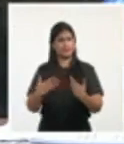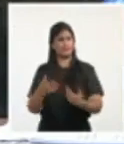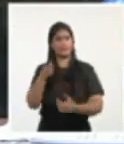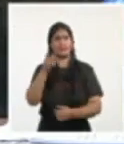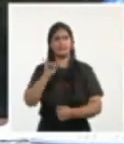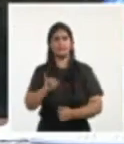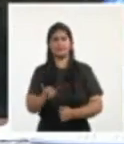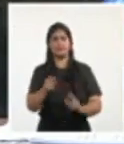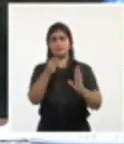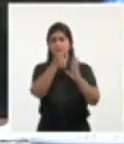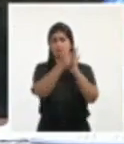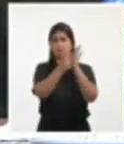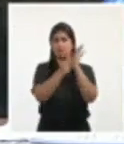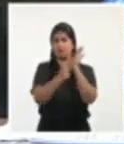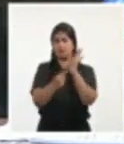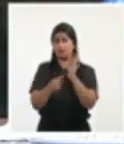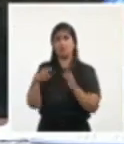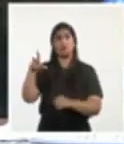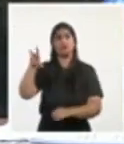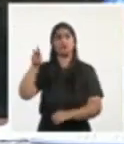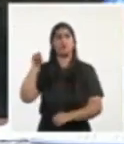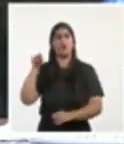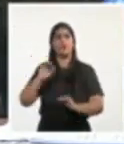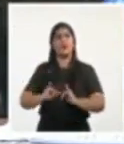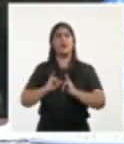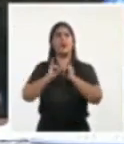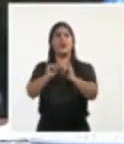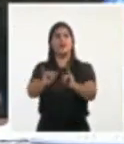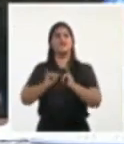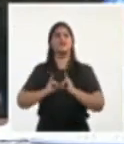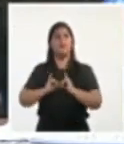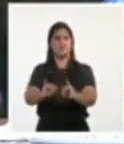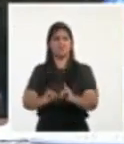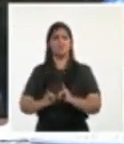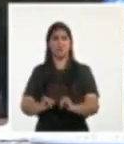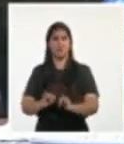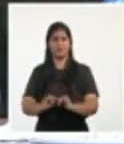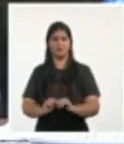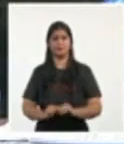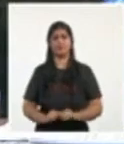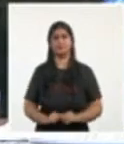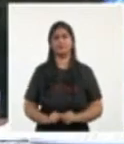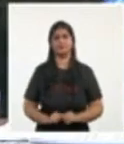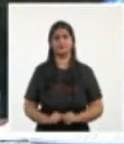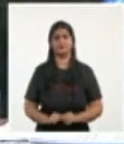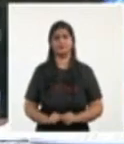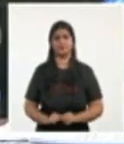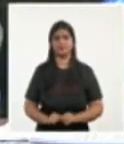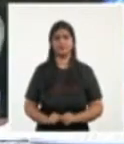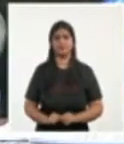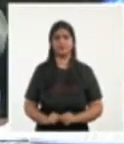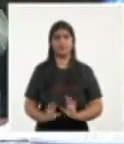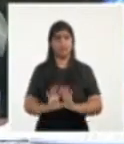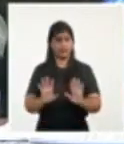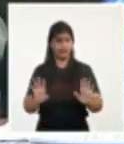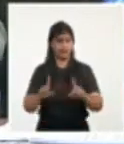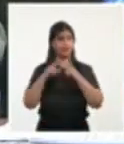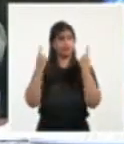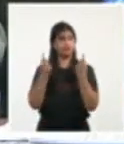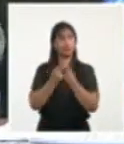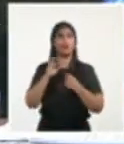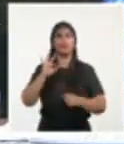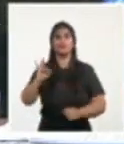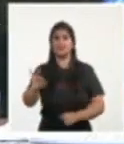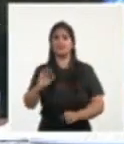indicaciones que rigen el flujo de la información. De estas, 7 están automatizadas y todas tienen mecanismos de